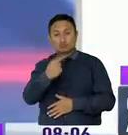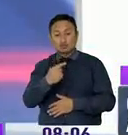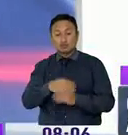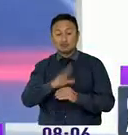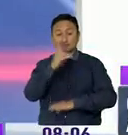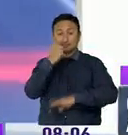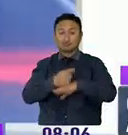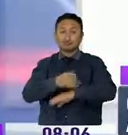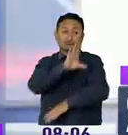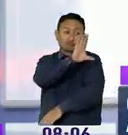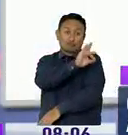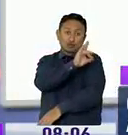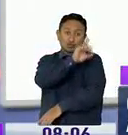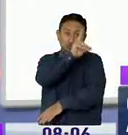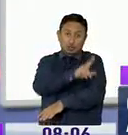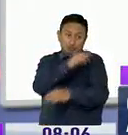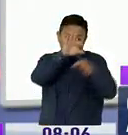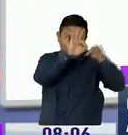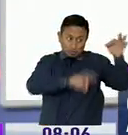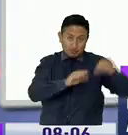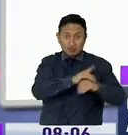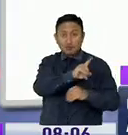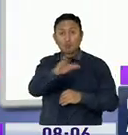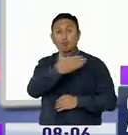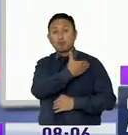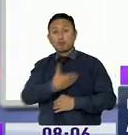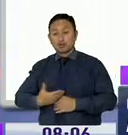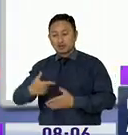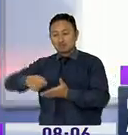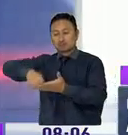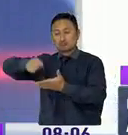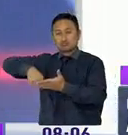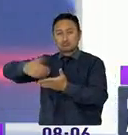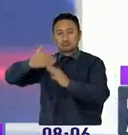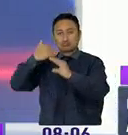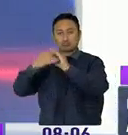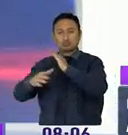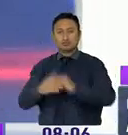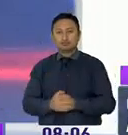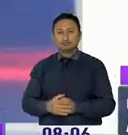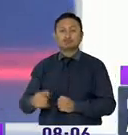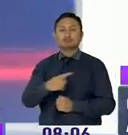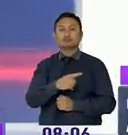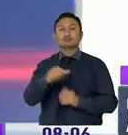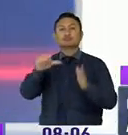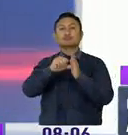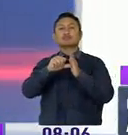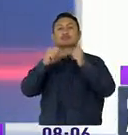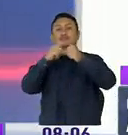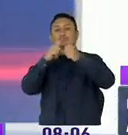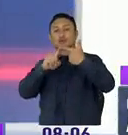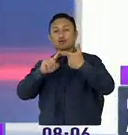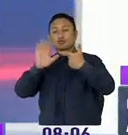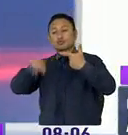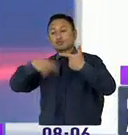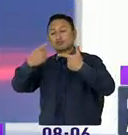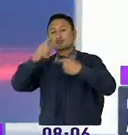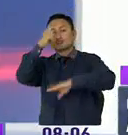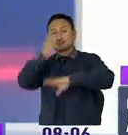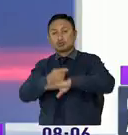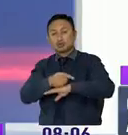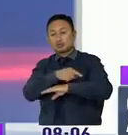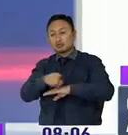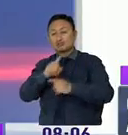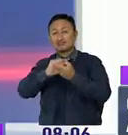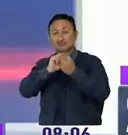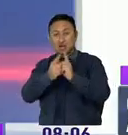decreto 883 fue firmado por el primer mandatario lenín moreno el documento que consta de dos artículos una disposición transitoria una derogatoria